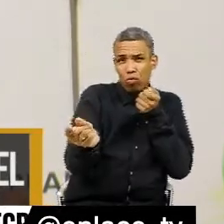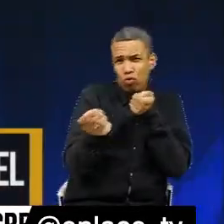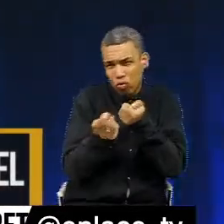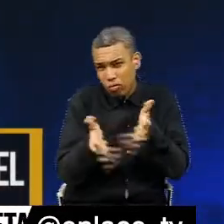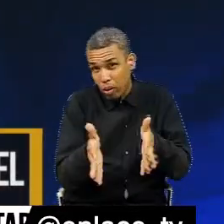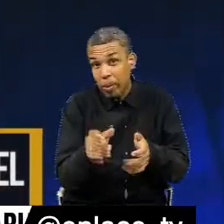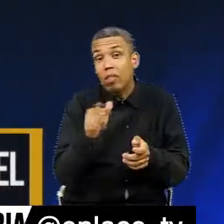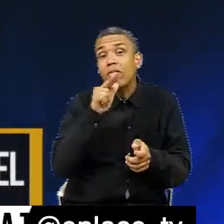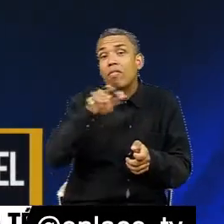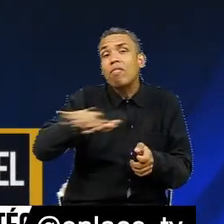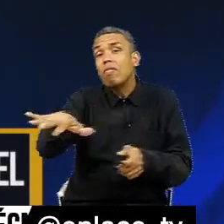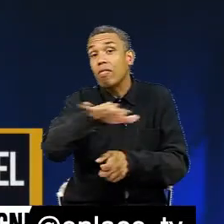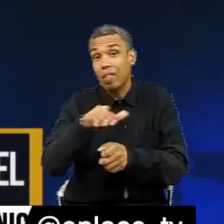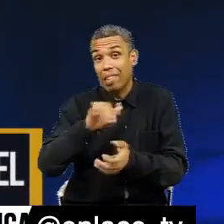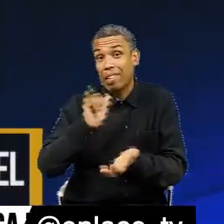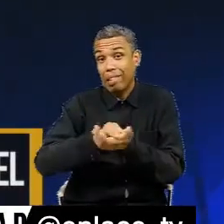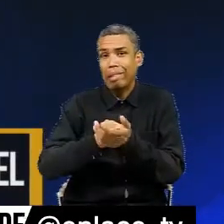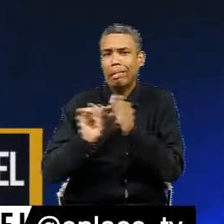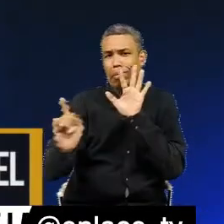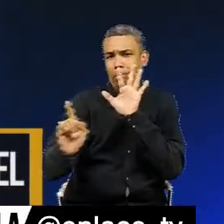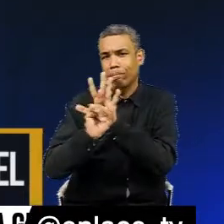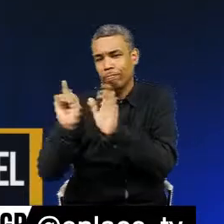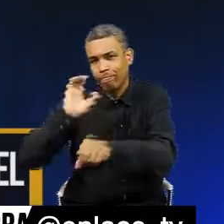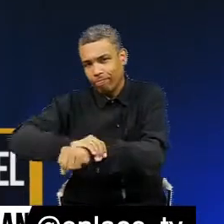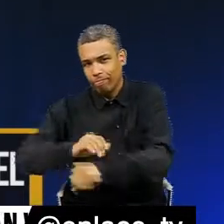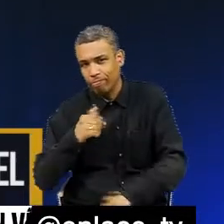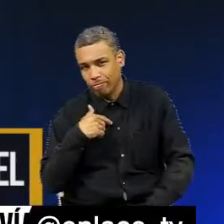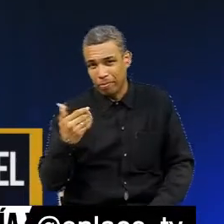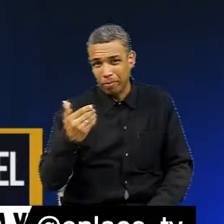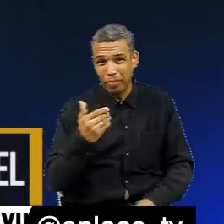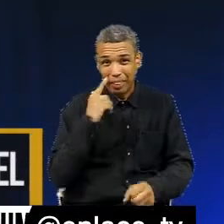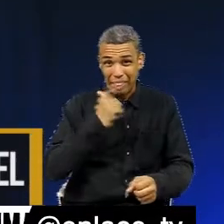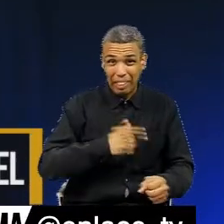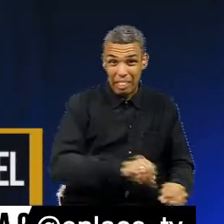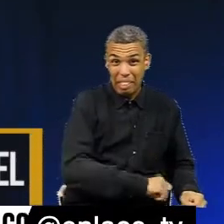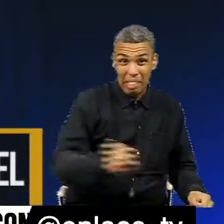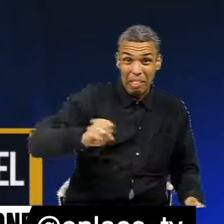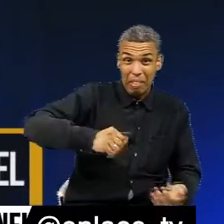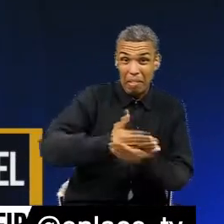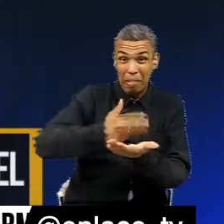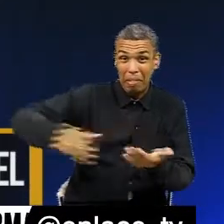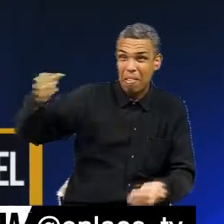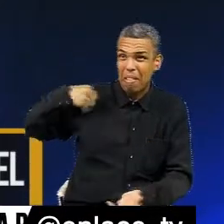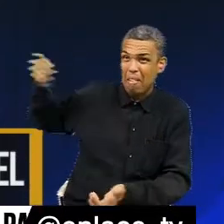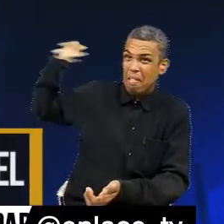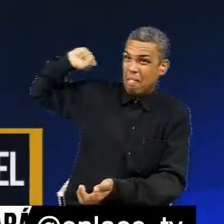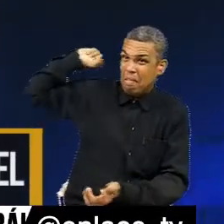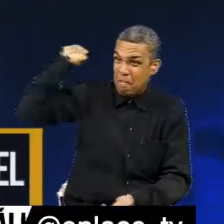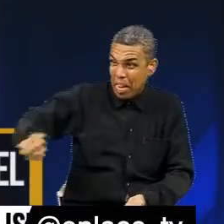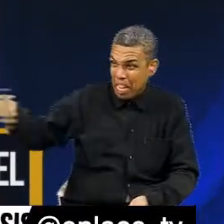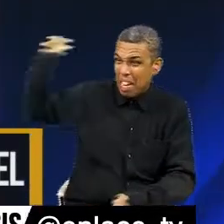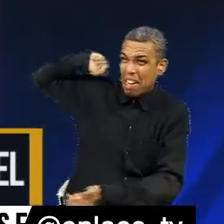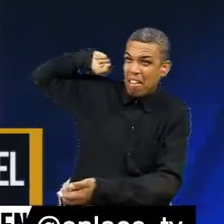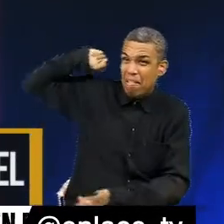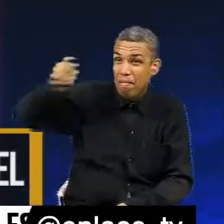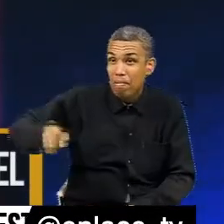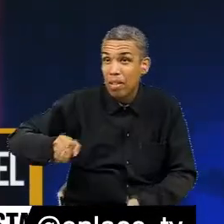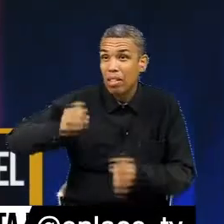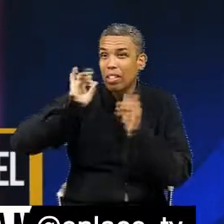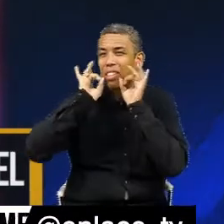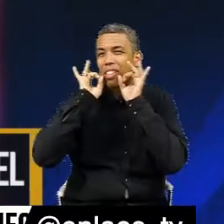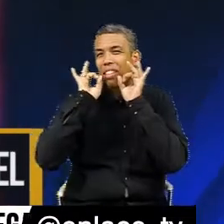hechos. Debido a las fuertes lesiones provocadas con un machete en su cabeza, brazos y manos, la mujer de 26 años de edad fue trasladada al Hospital